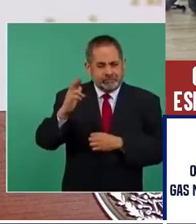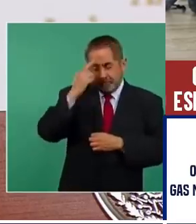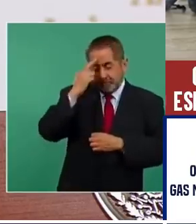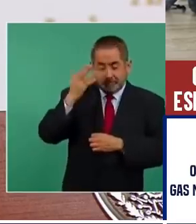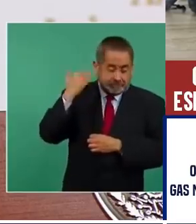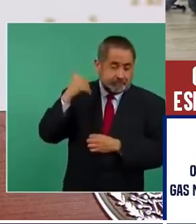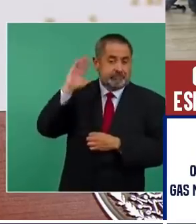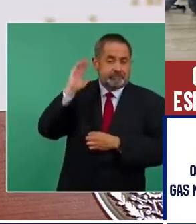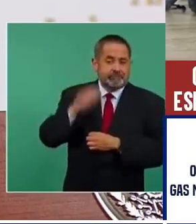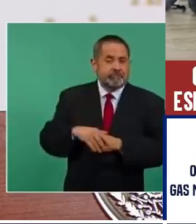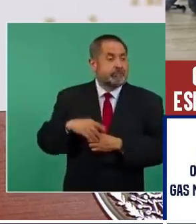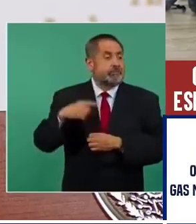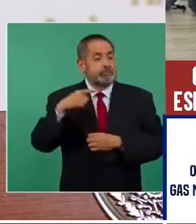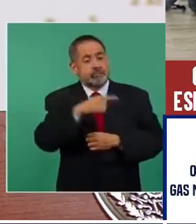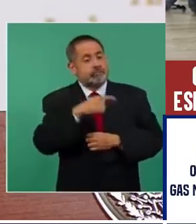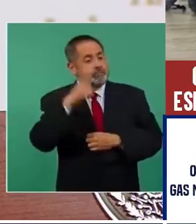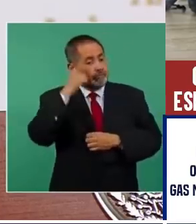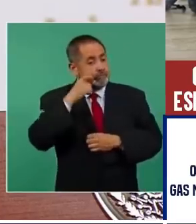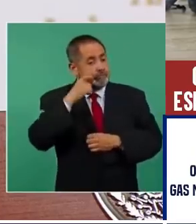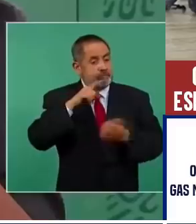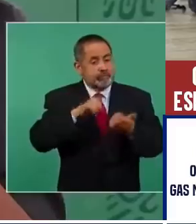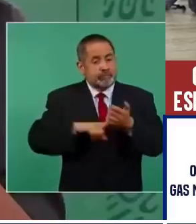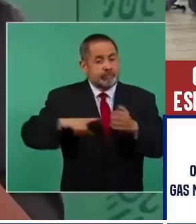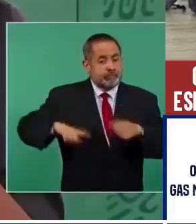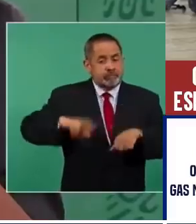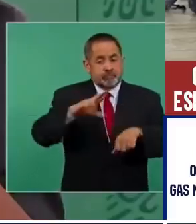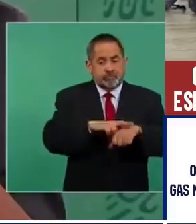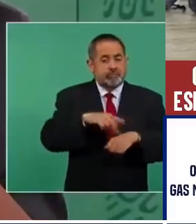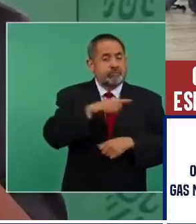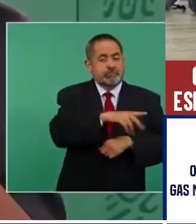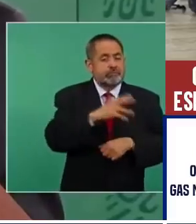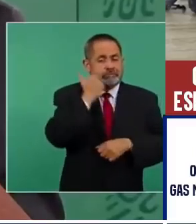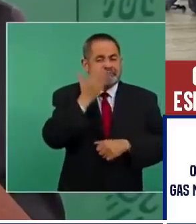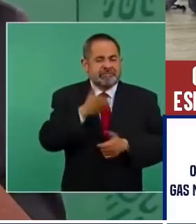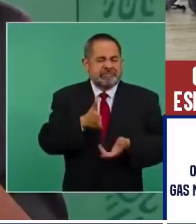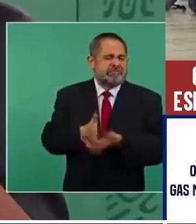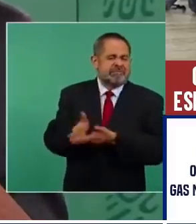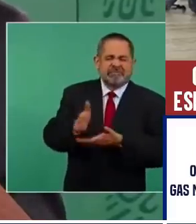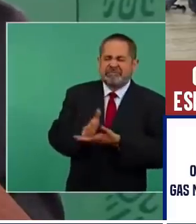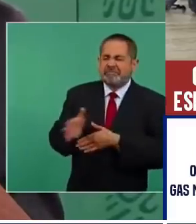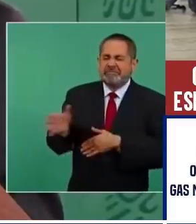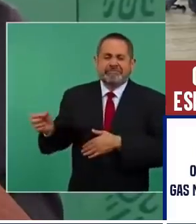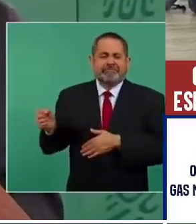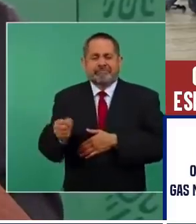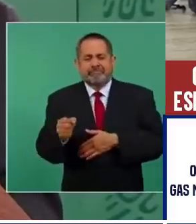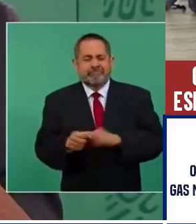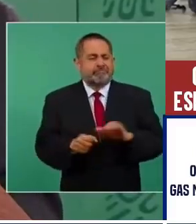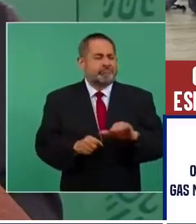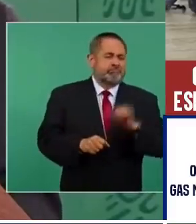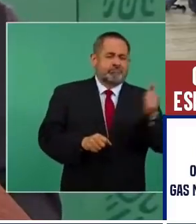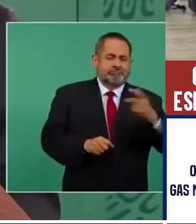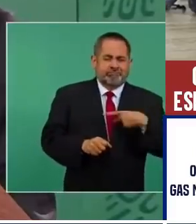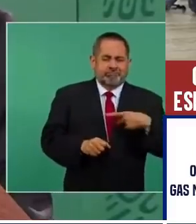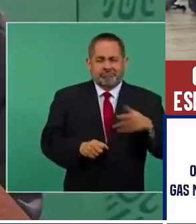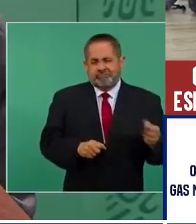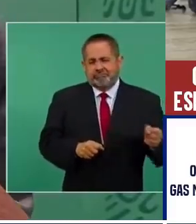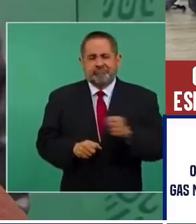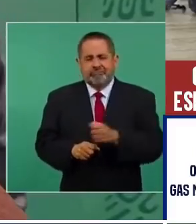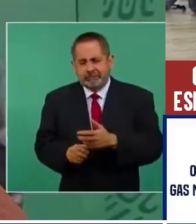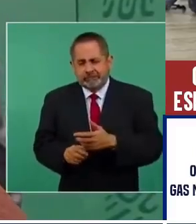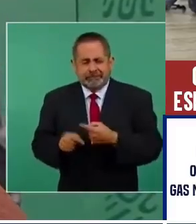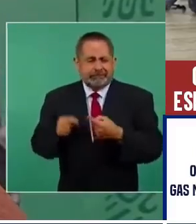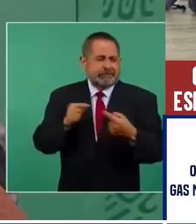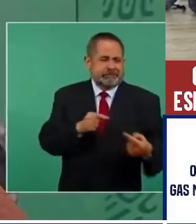1997. Me acuerdo que el gobernador de entonces pues quería a otro candidato y ya